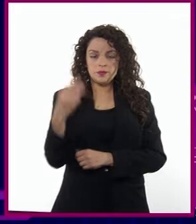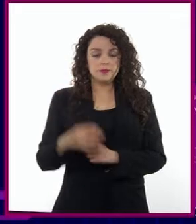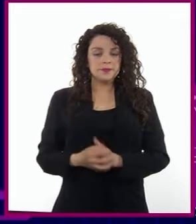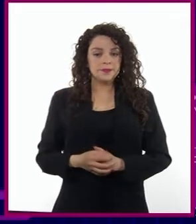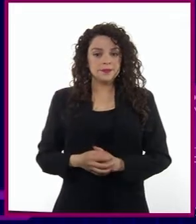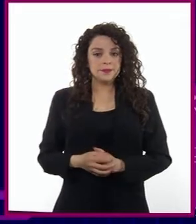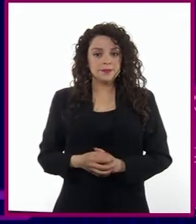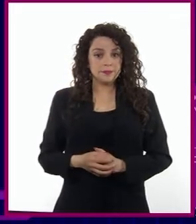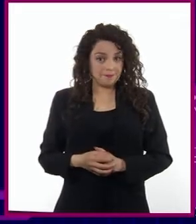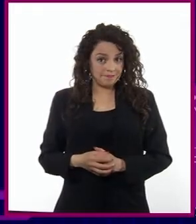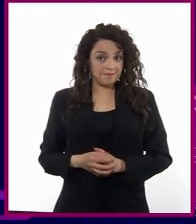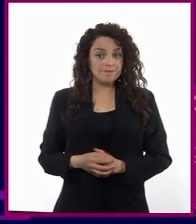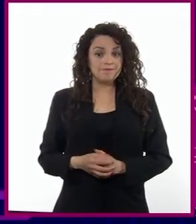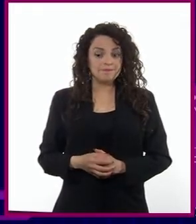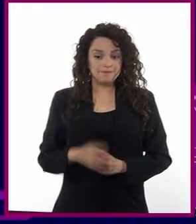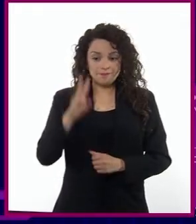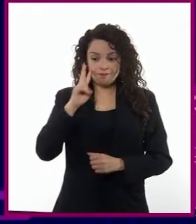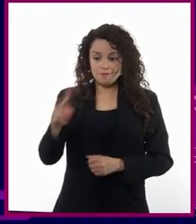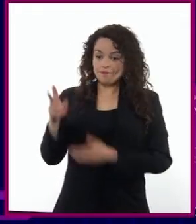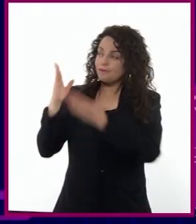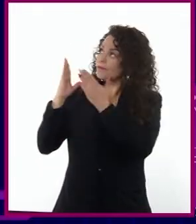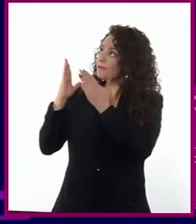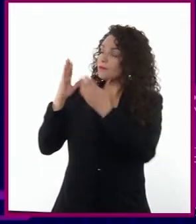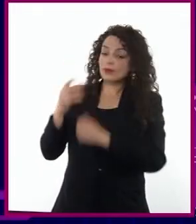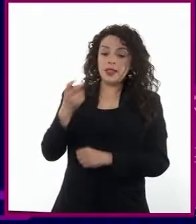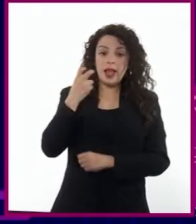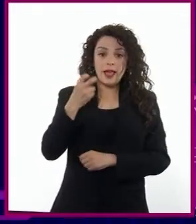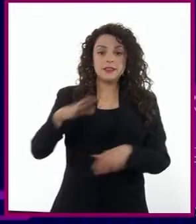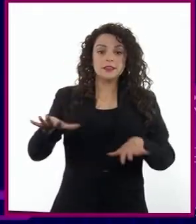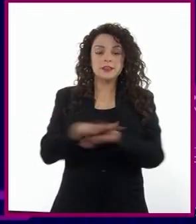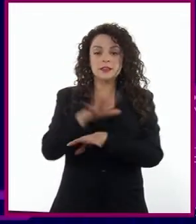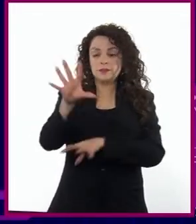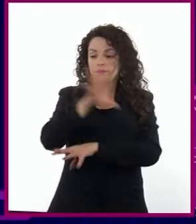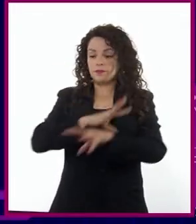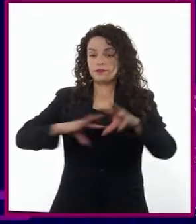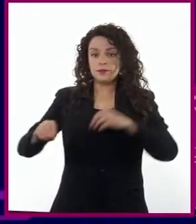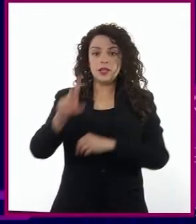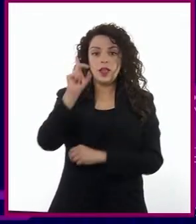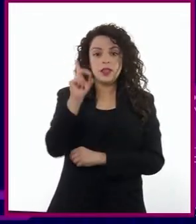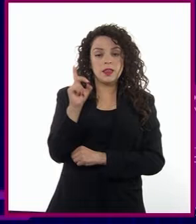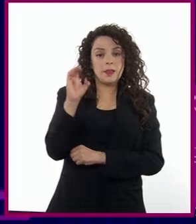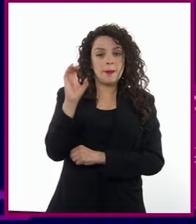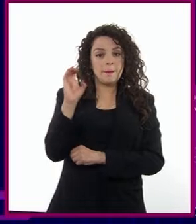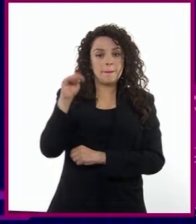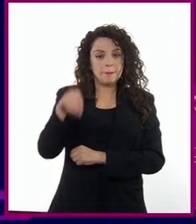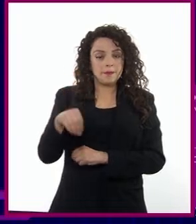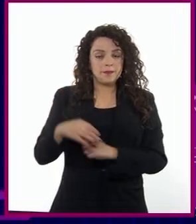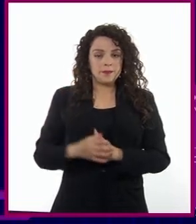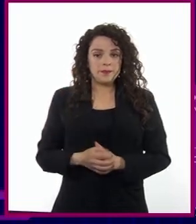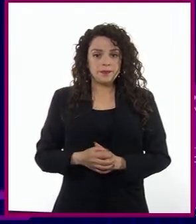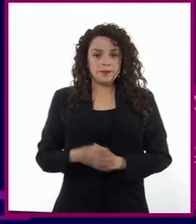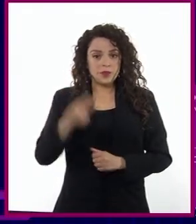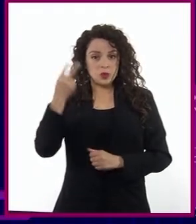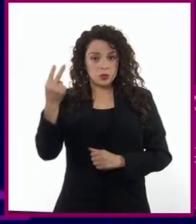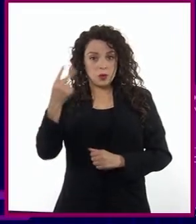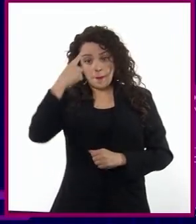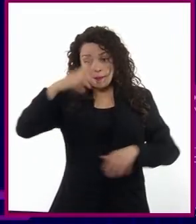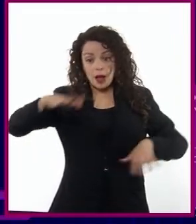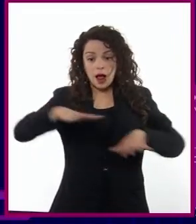centímetros cúbicos, los cuales tendremos que convertir a decímetros cúbicos para transformarlos a